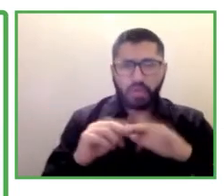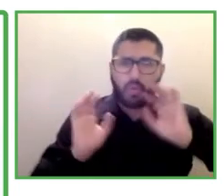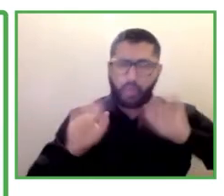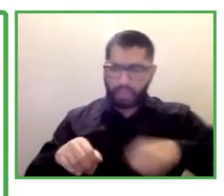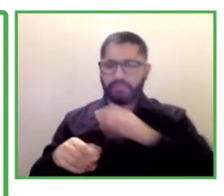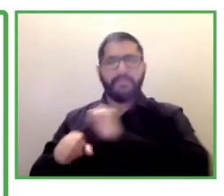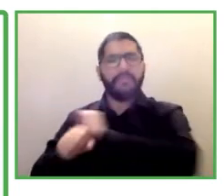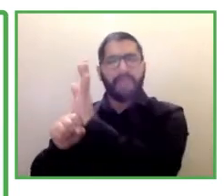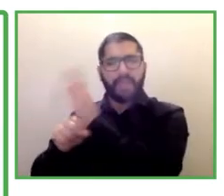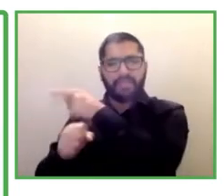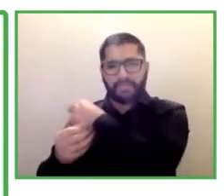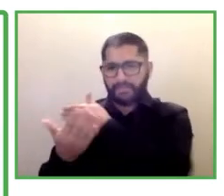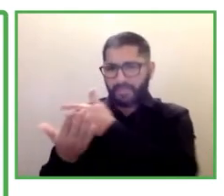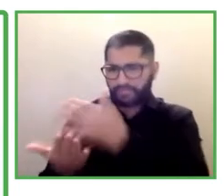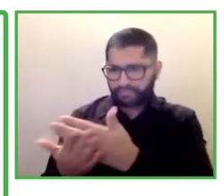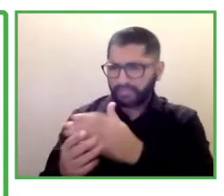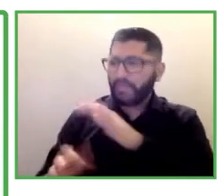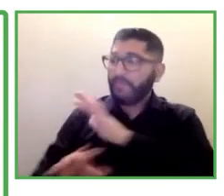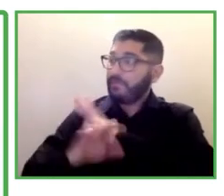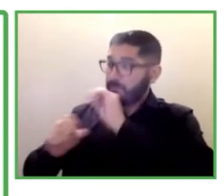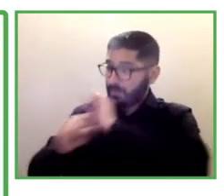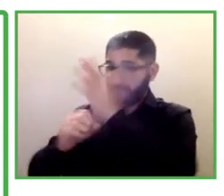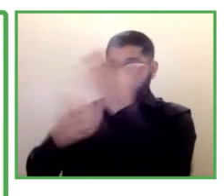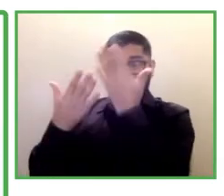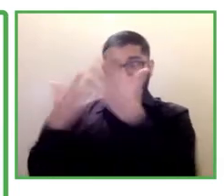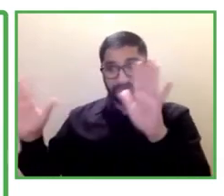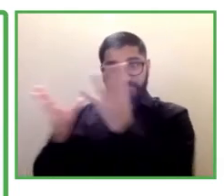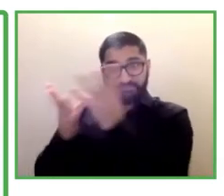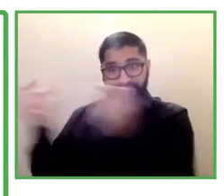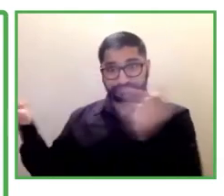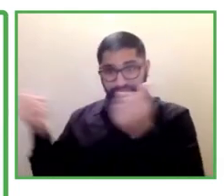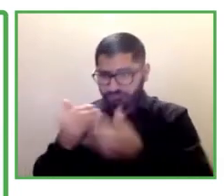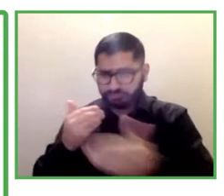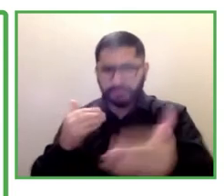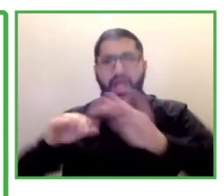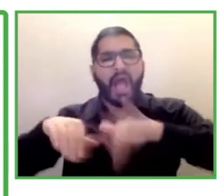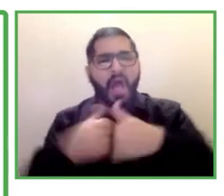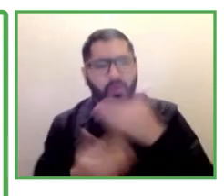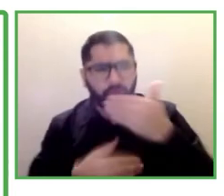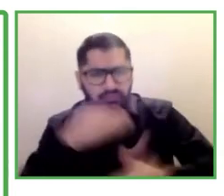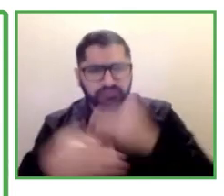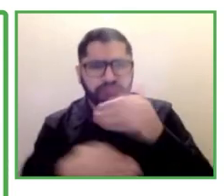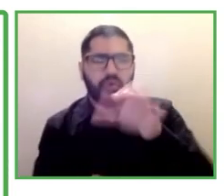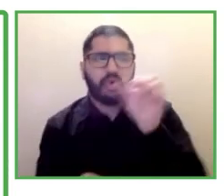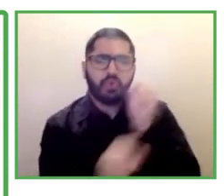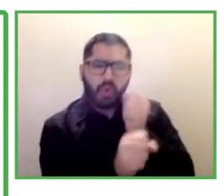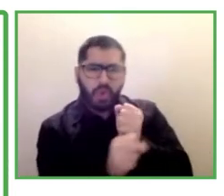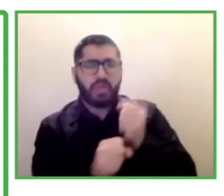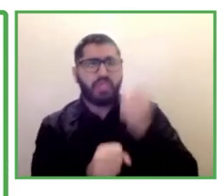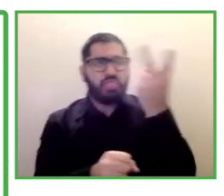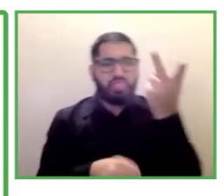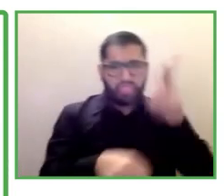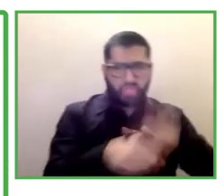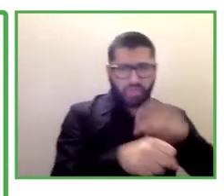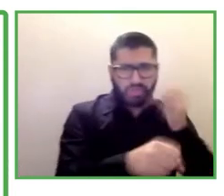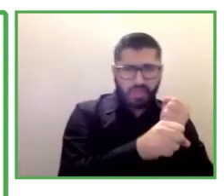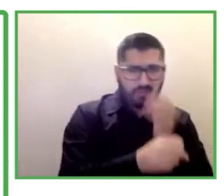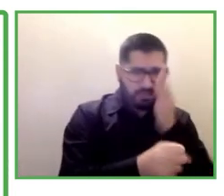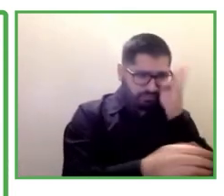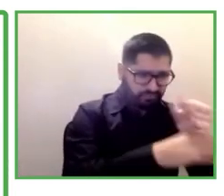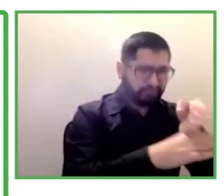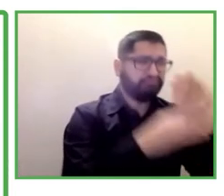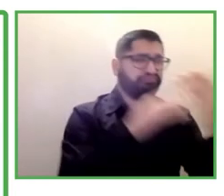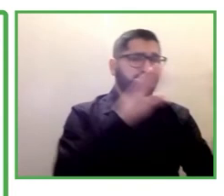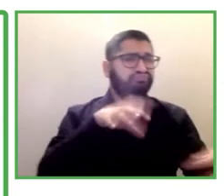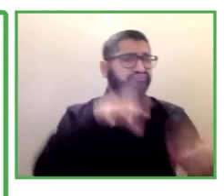quizá vamos a hacerlo de manera híbrida, donde vamos a tener participantes de forma virtual y a otros que van a ir a la sala de clases de